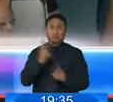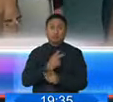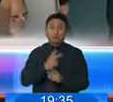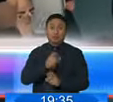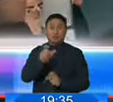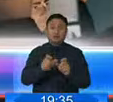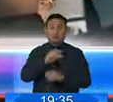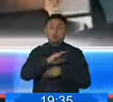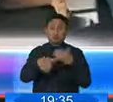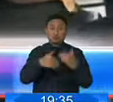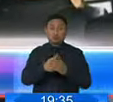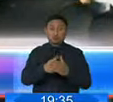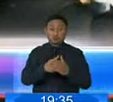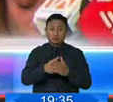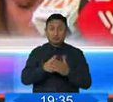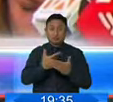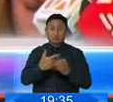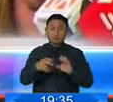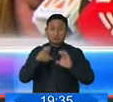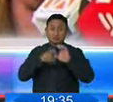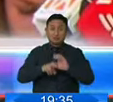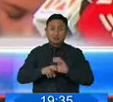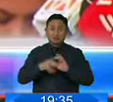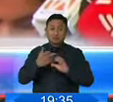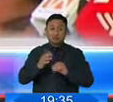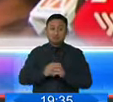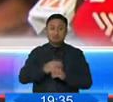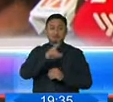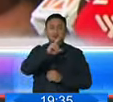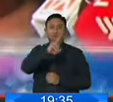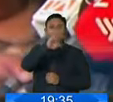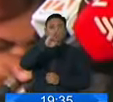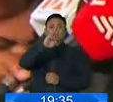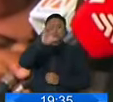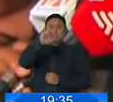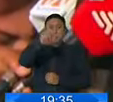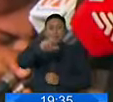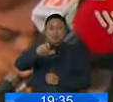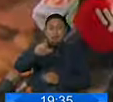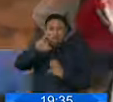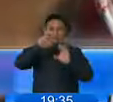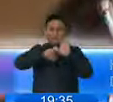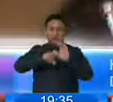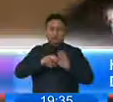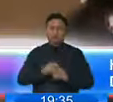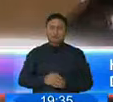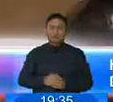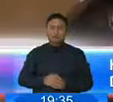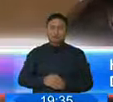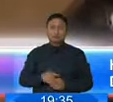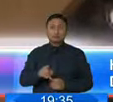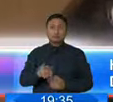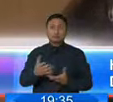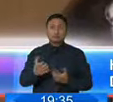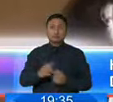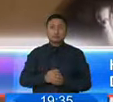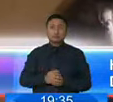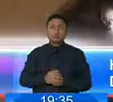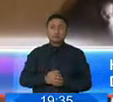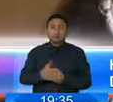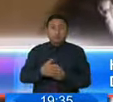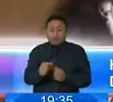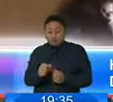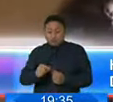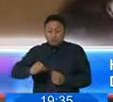los pasajeros que venían en dicho vuelo, que aproximadamente eran 269 personas. Intentó abrir la puerta, nos